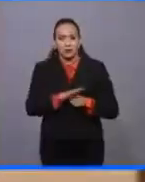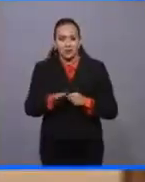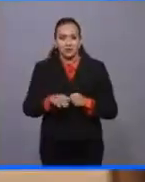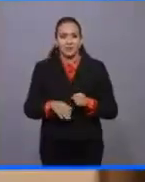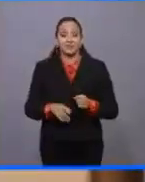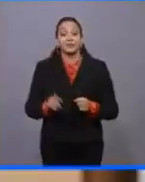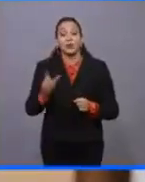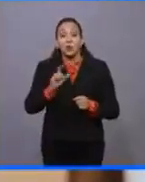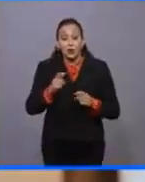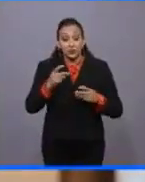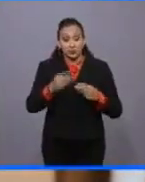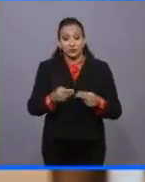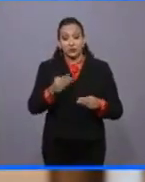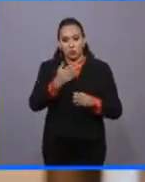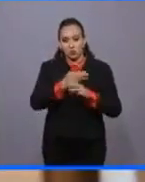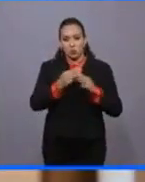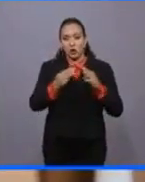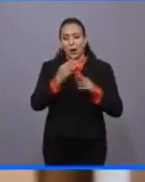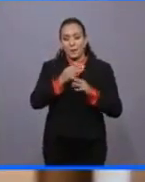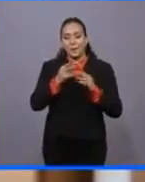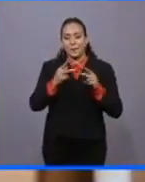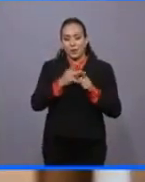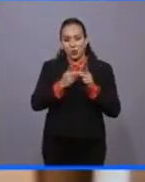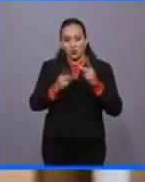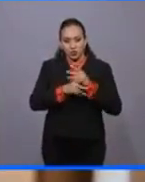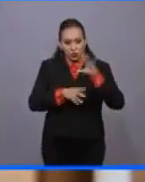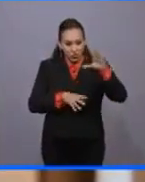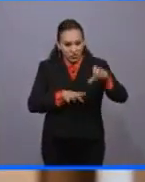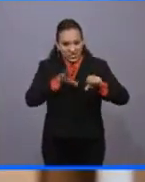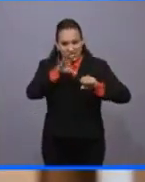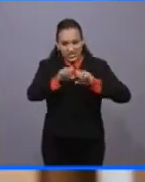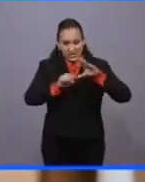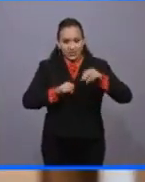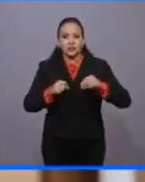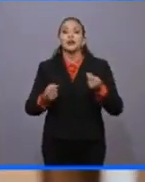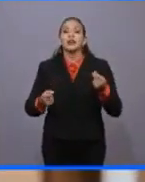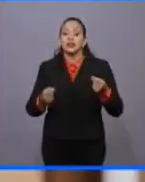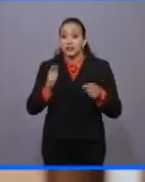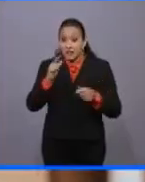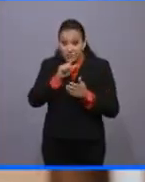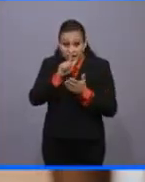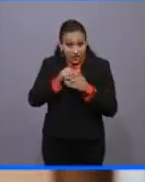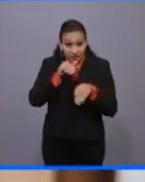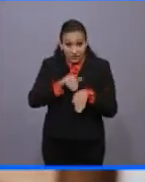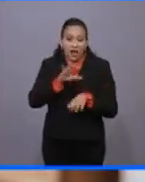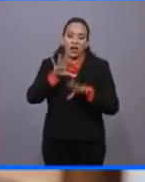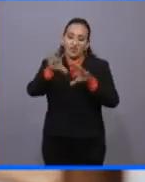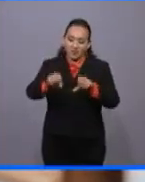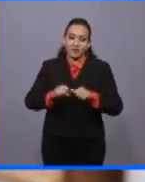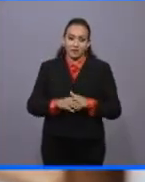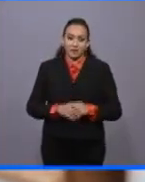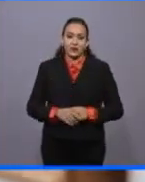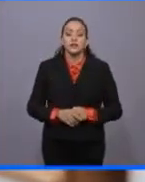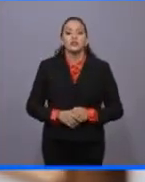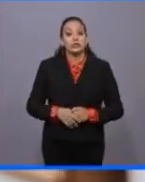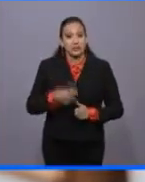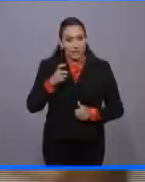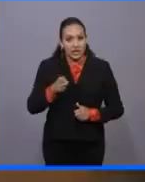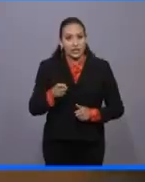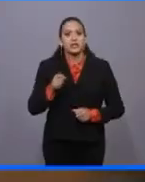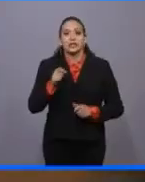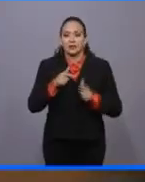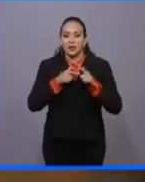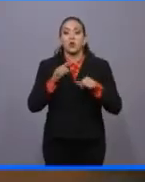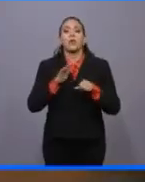embargo precautorio de mercancías cuando éstas incumplan con las normas oficiales mexicanas, medida que también